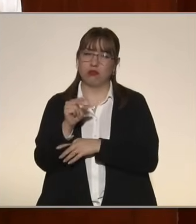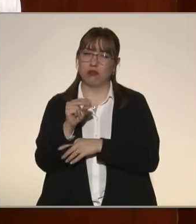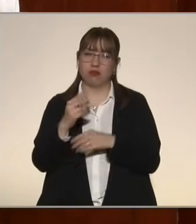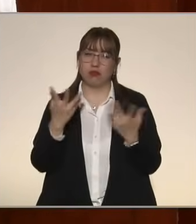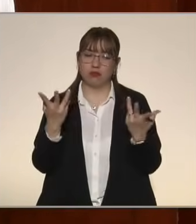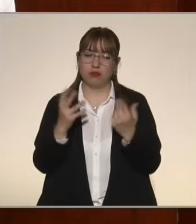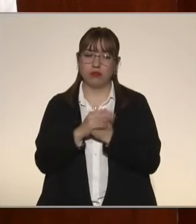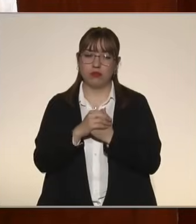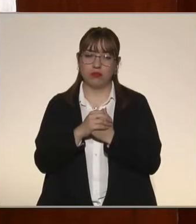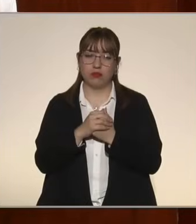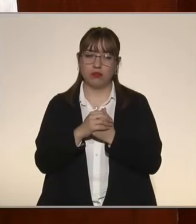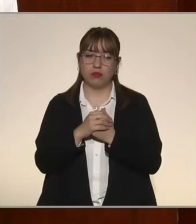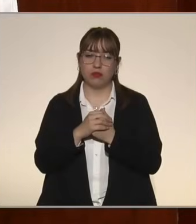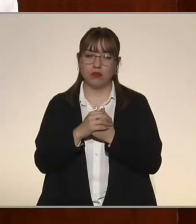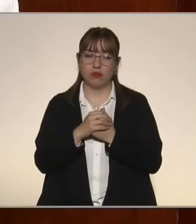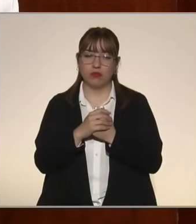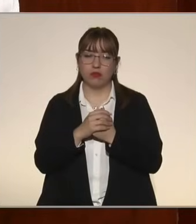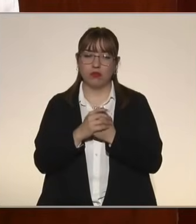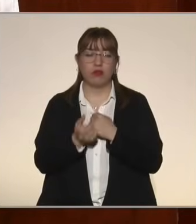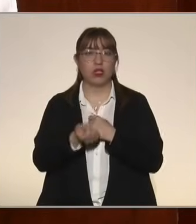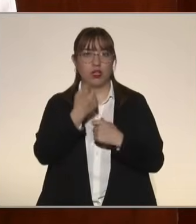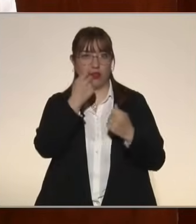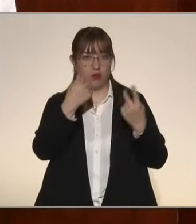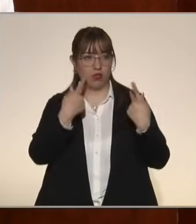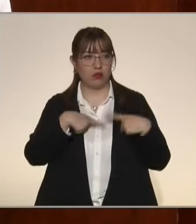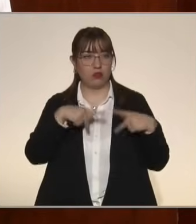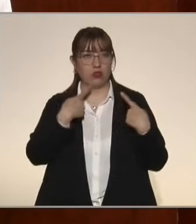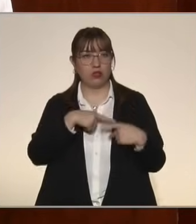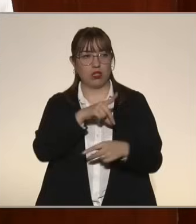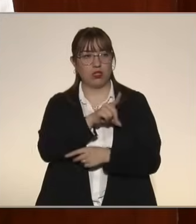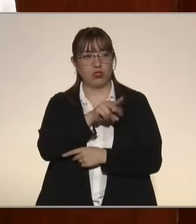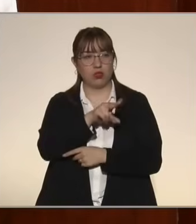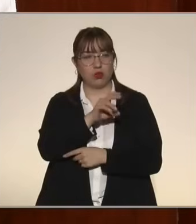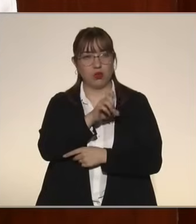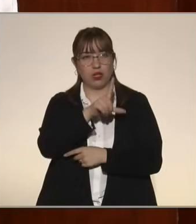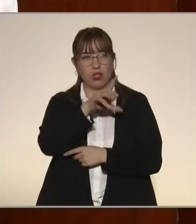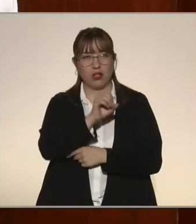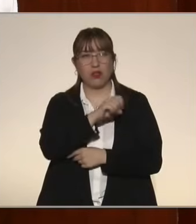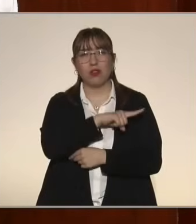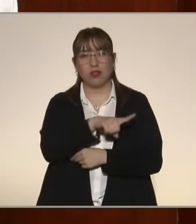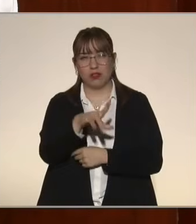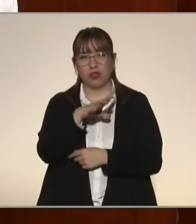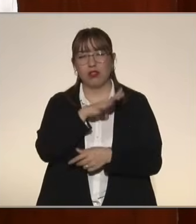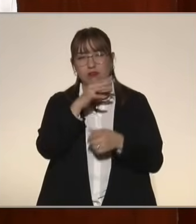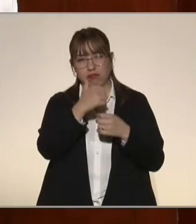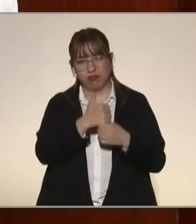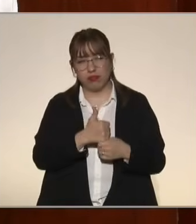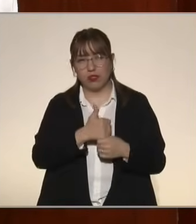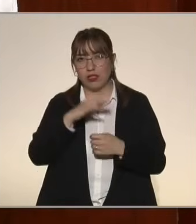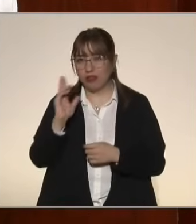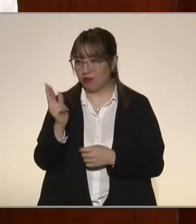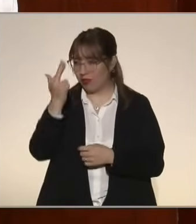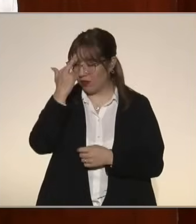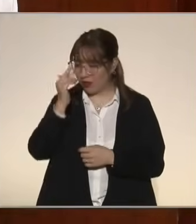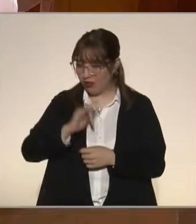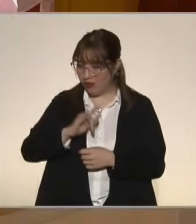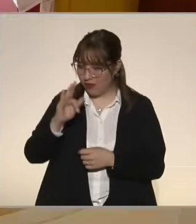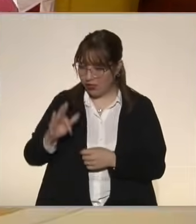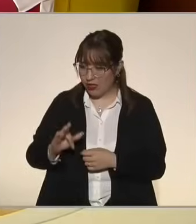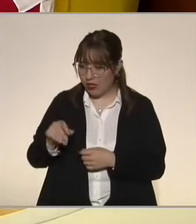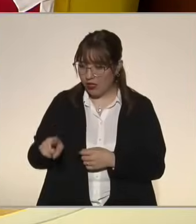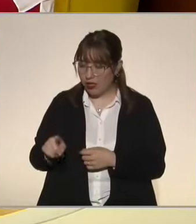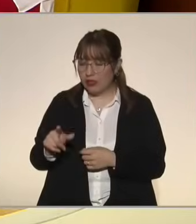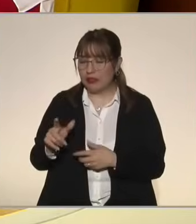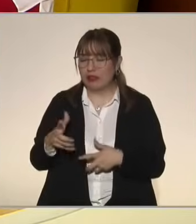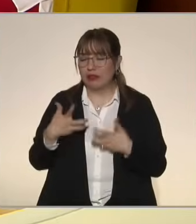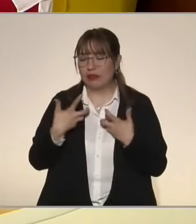tiene ese duelo pendiente, que todavía llegan estas fechas y le empieza a doler. Claro. Entonces, en lugar